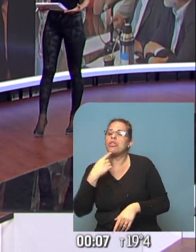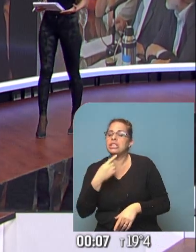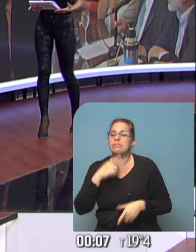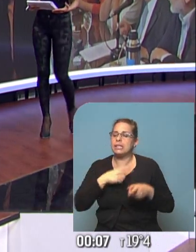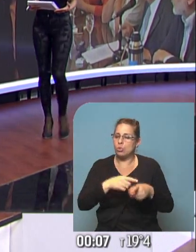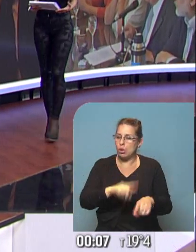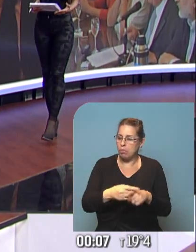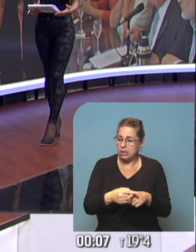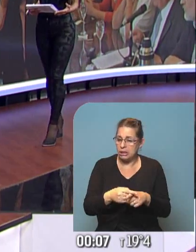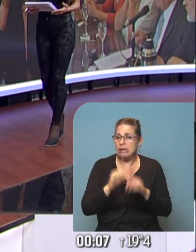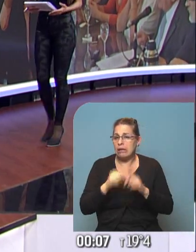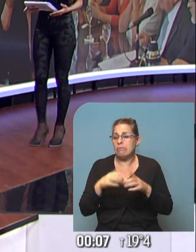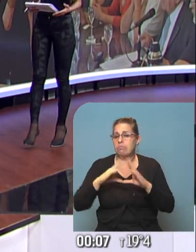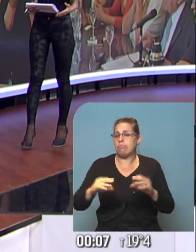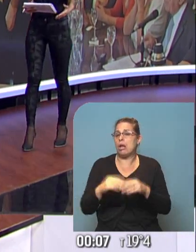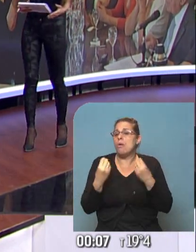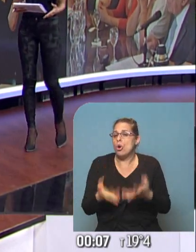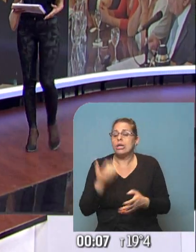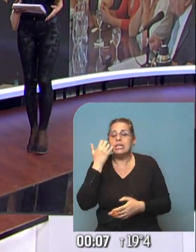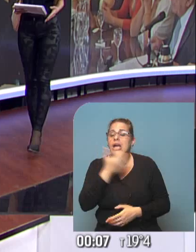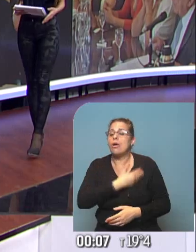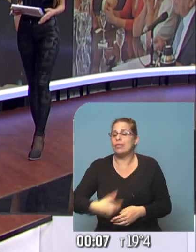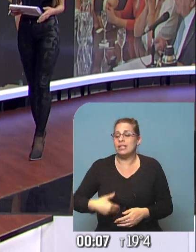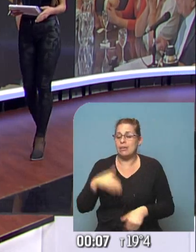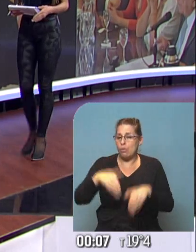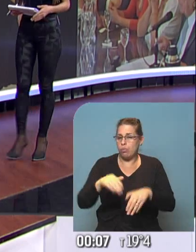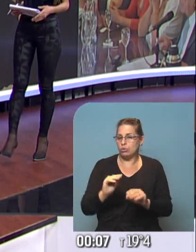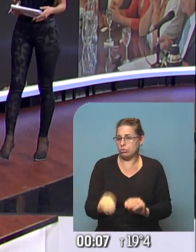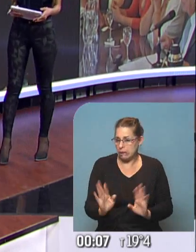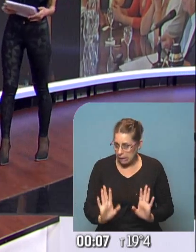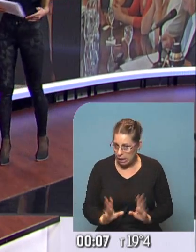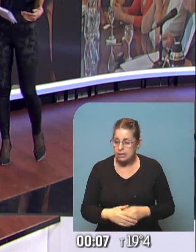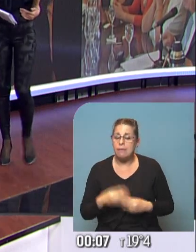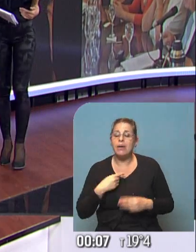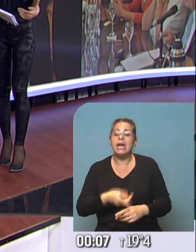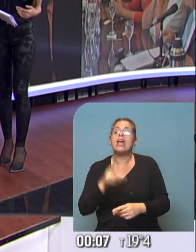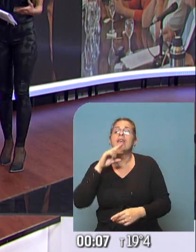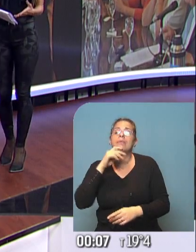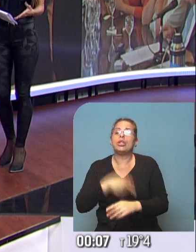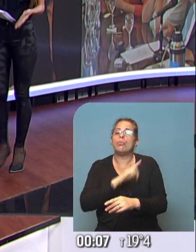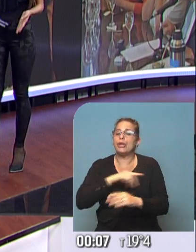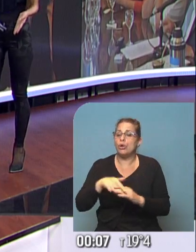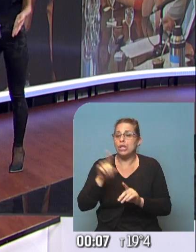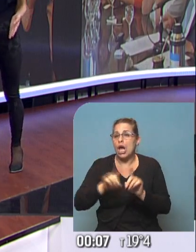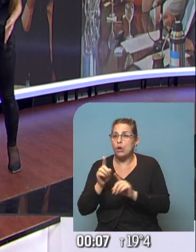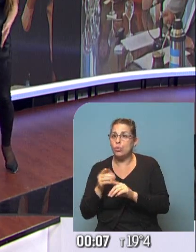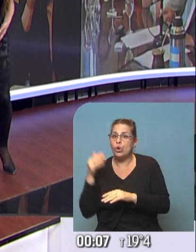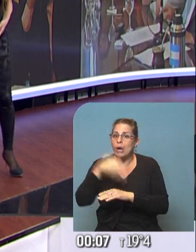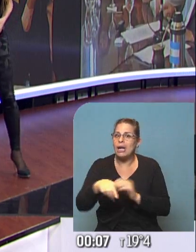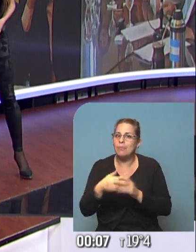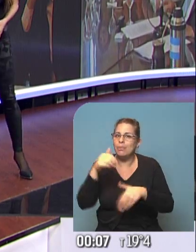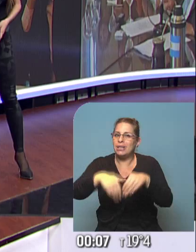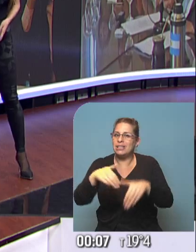además sería en vano porque ya el oficialismo tendría todos los votos para desaforar a Devido, a pesar de que algunos bajaron, no participaron de la